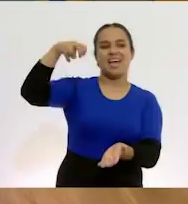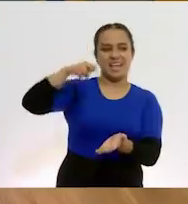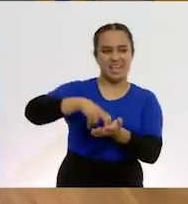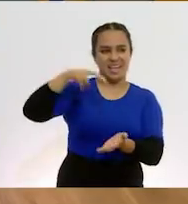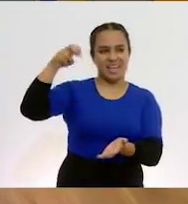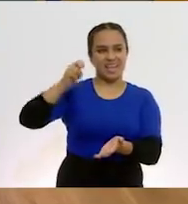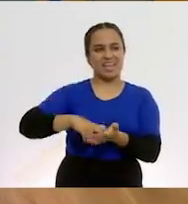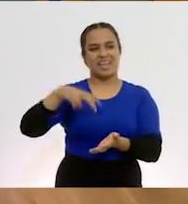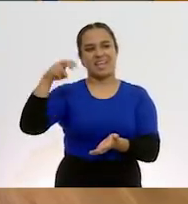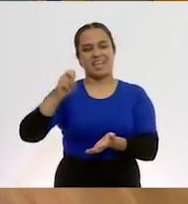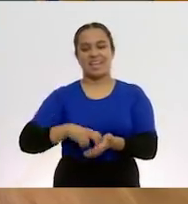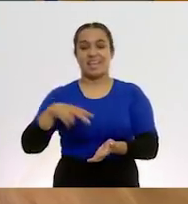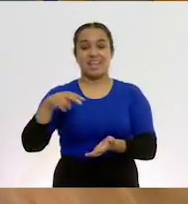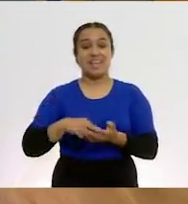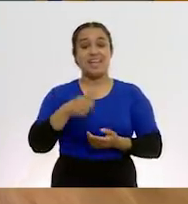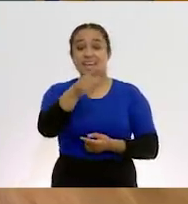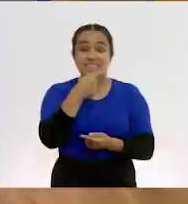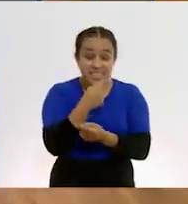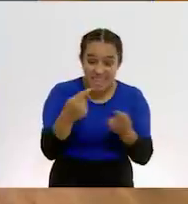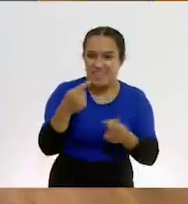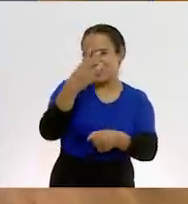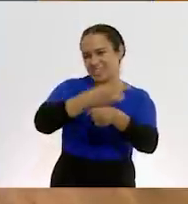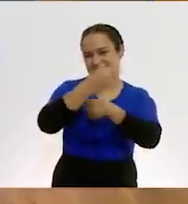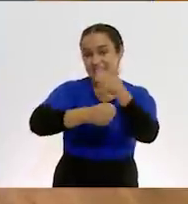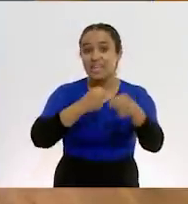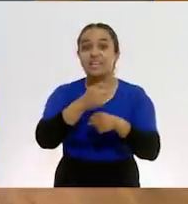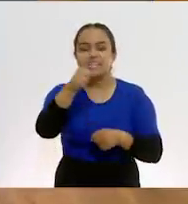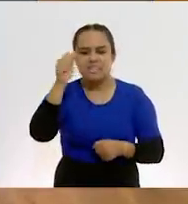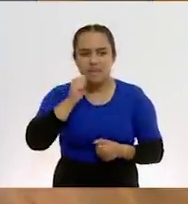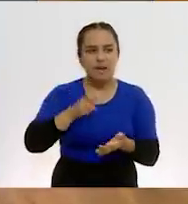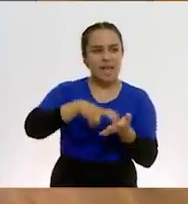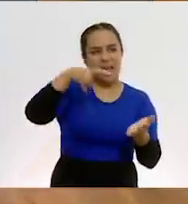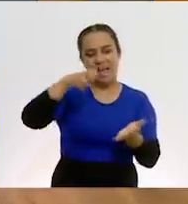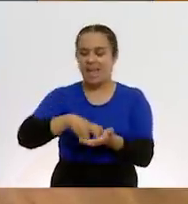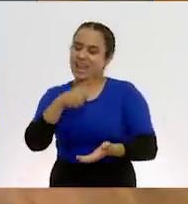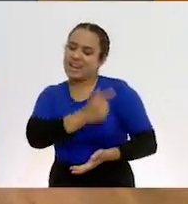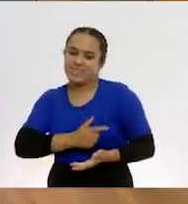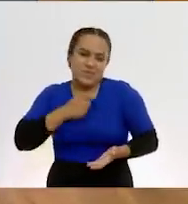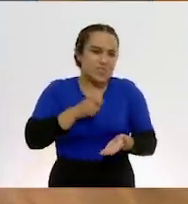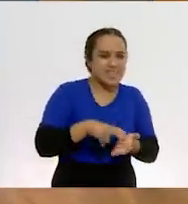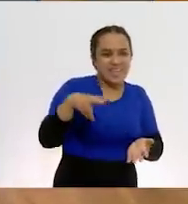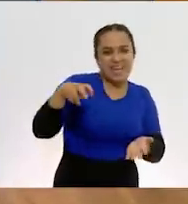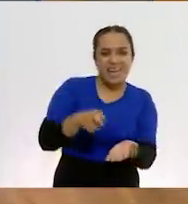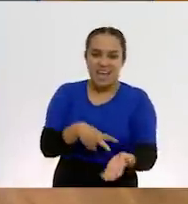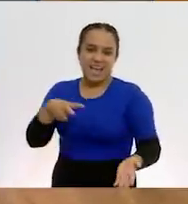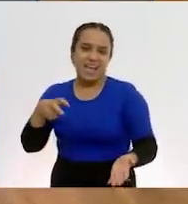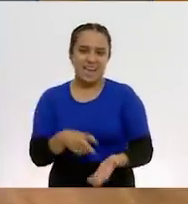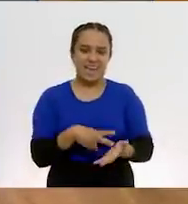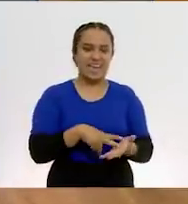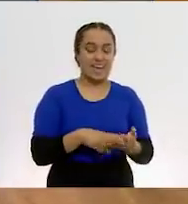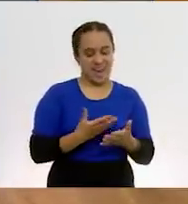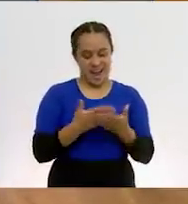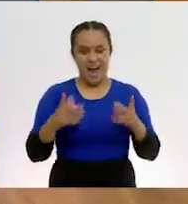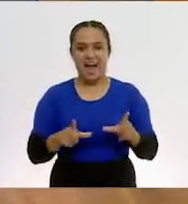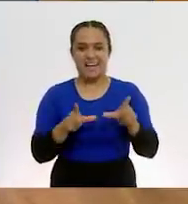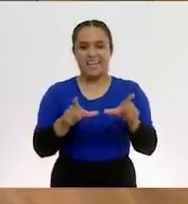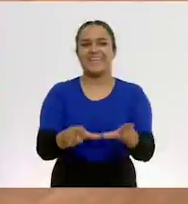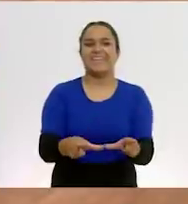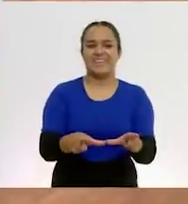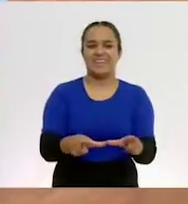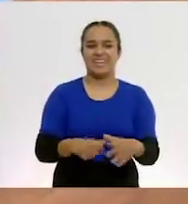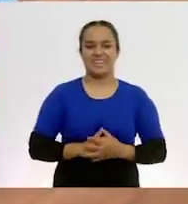¡Saltar! Como los niños de tercero que saltan mucho y tienen mucha energía y les dan muchas ganas de saltar. Sí. ¿Verdad? Vamos a colocarla de este